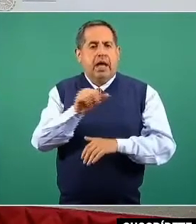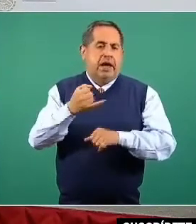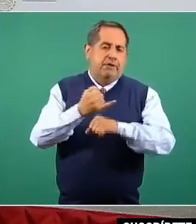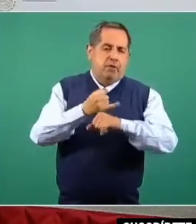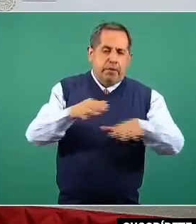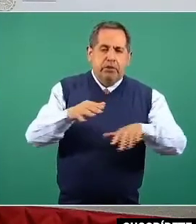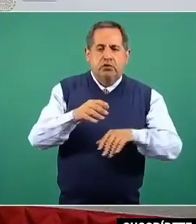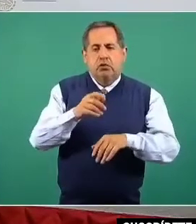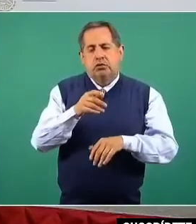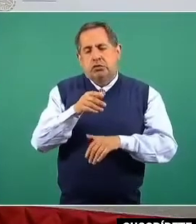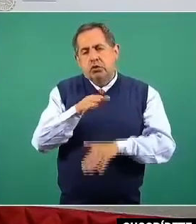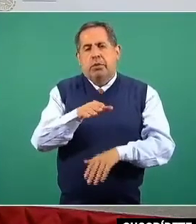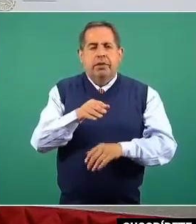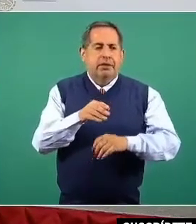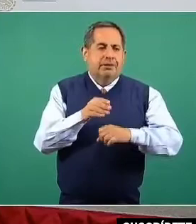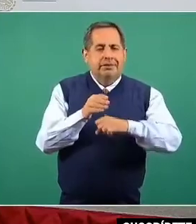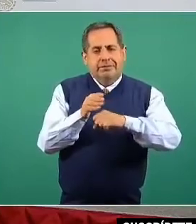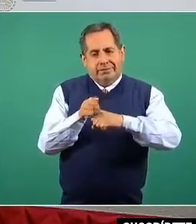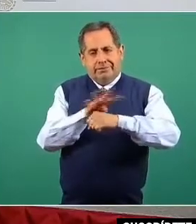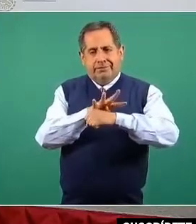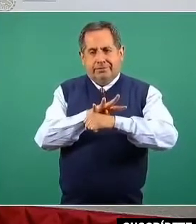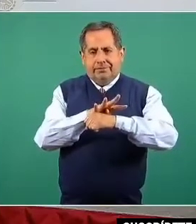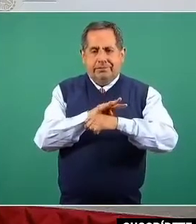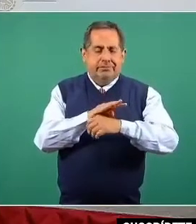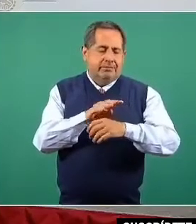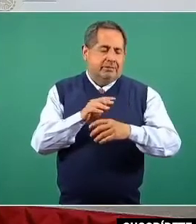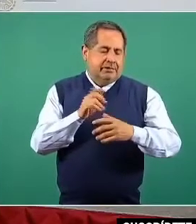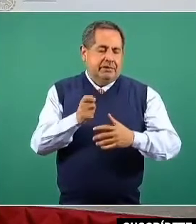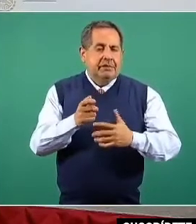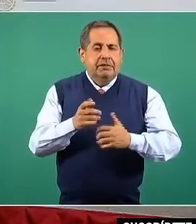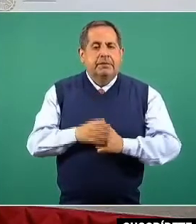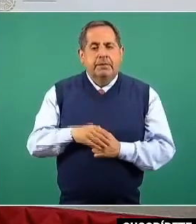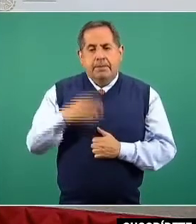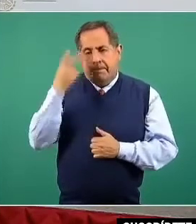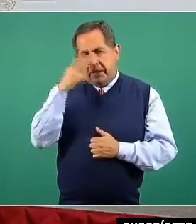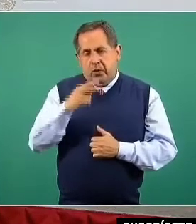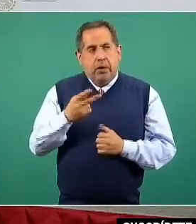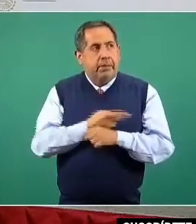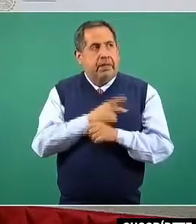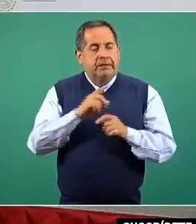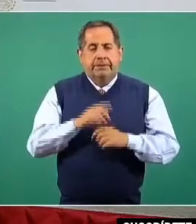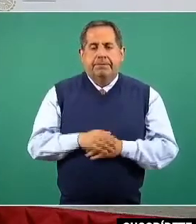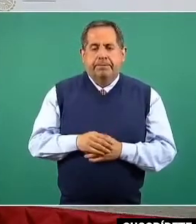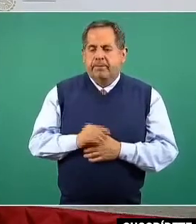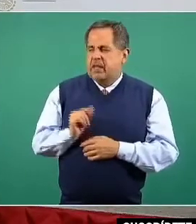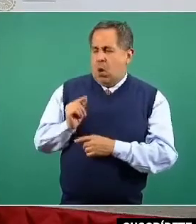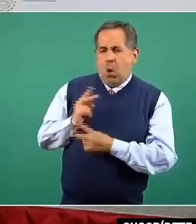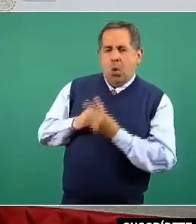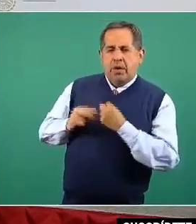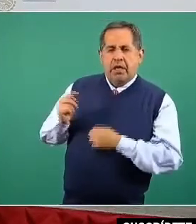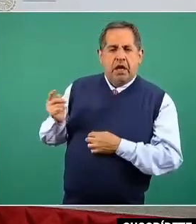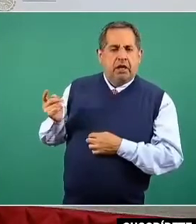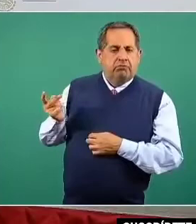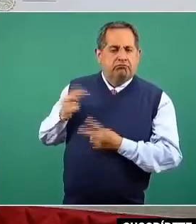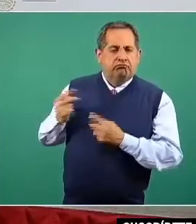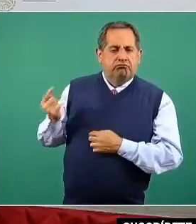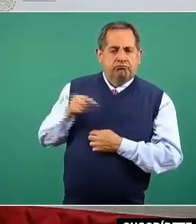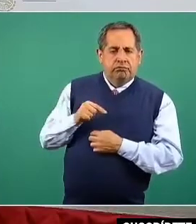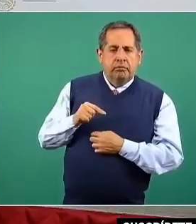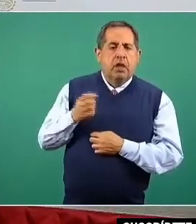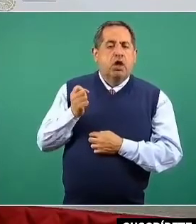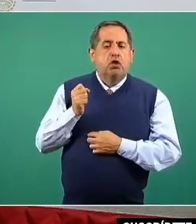informativa en relación a la pandemia de COVID-19 en México. En unos minutos más se integra también a la misma